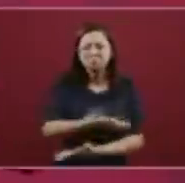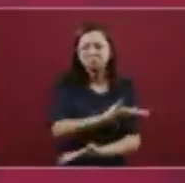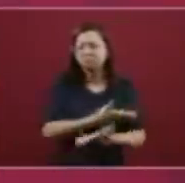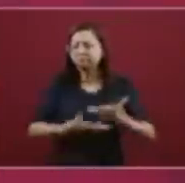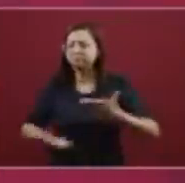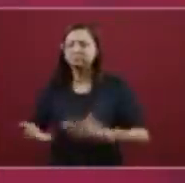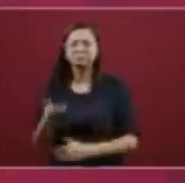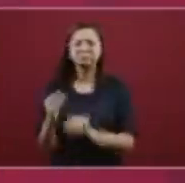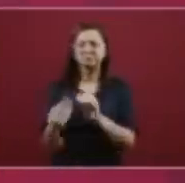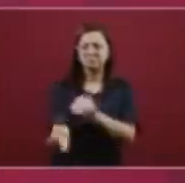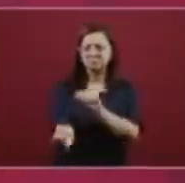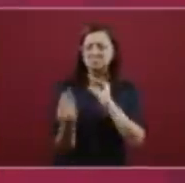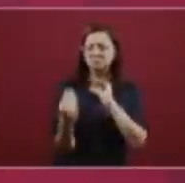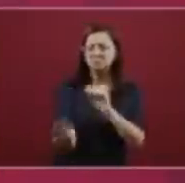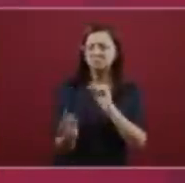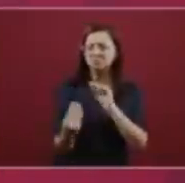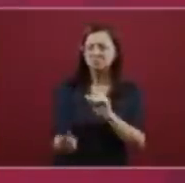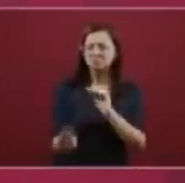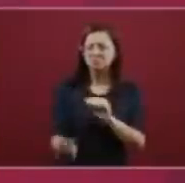debate,